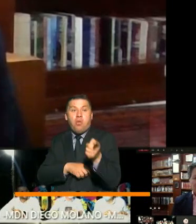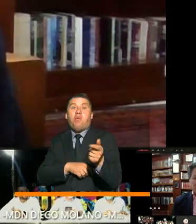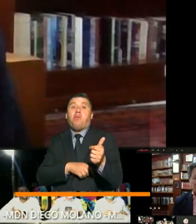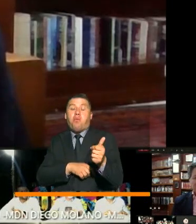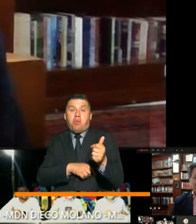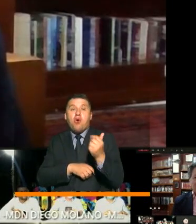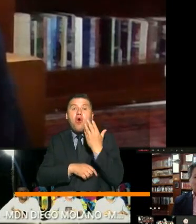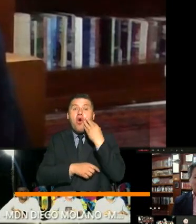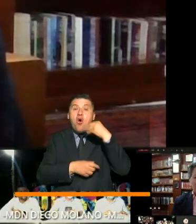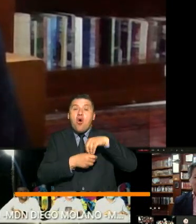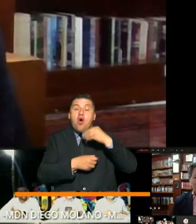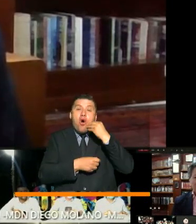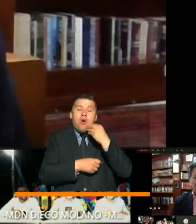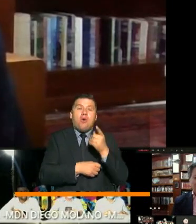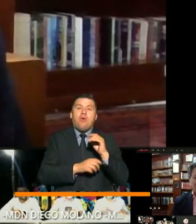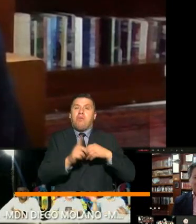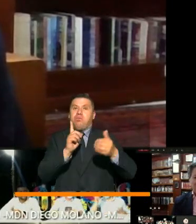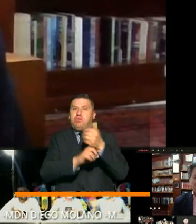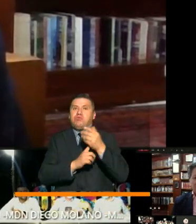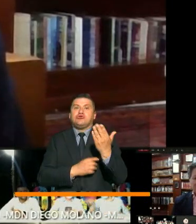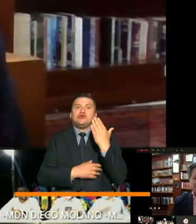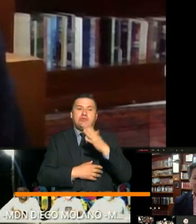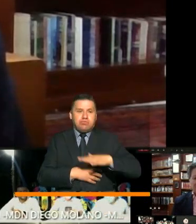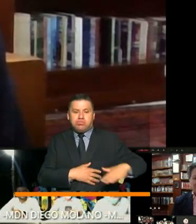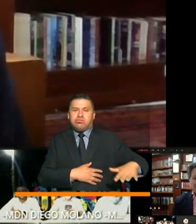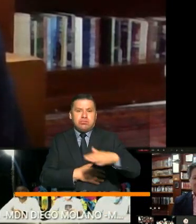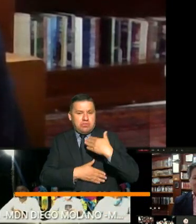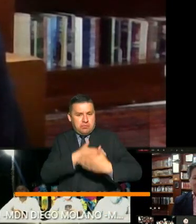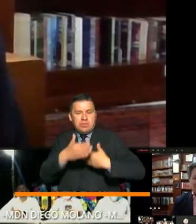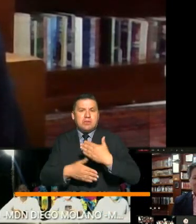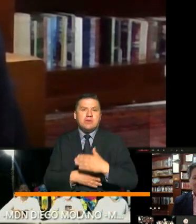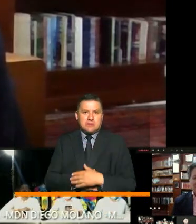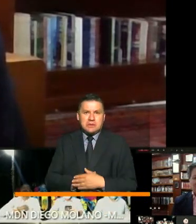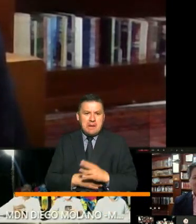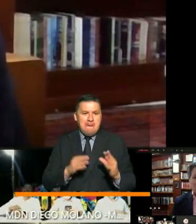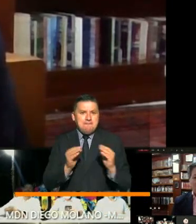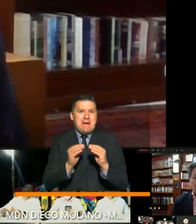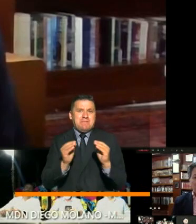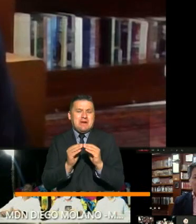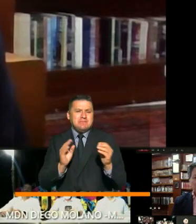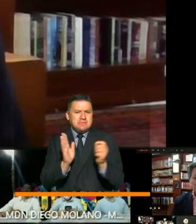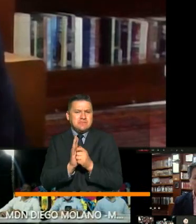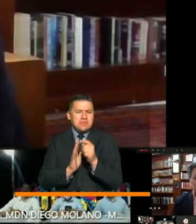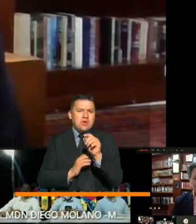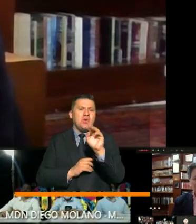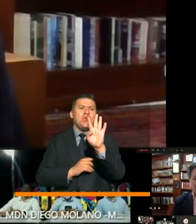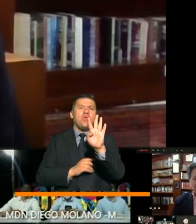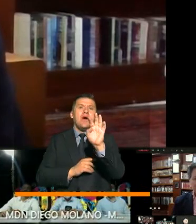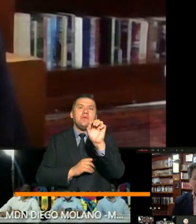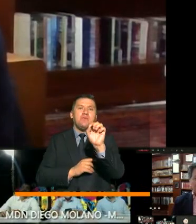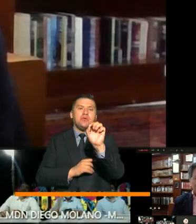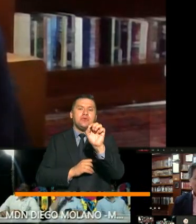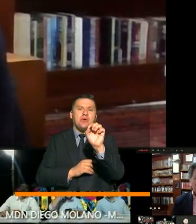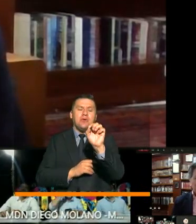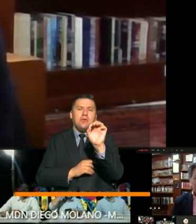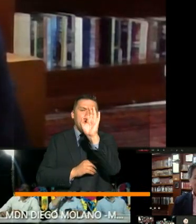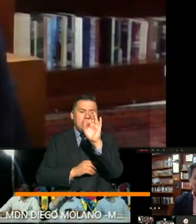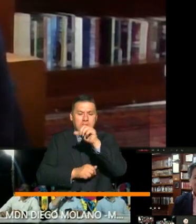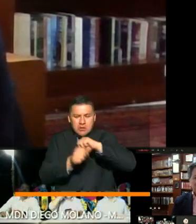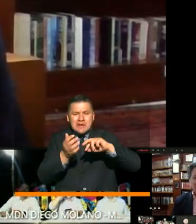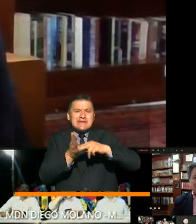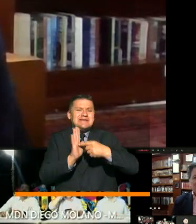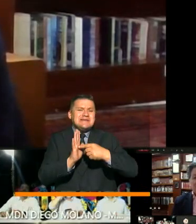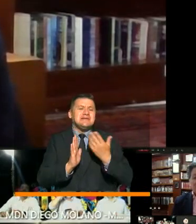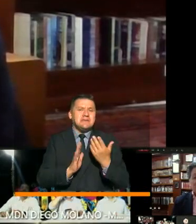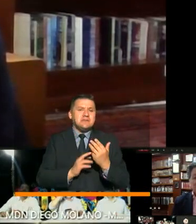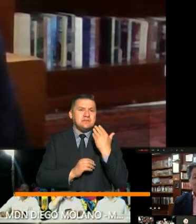de hogares, lograron evitar que la pobreza incremente en 4 puntos porcentuales. Esto quiere decir